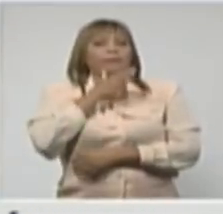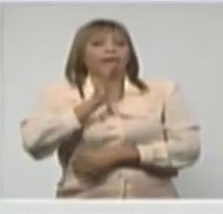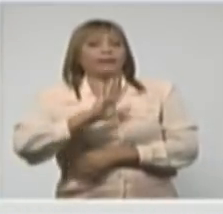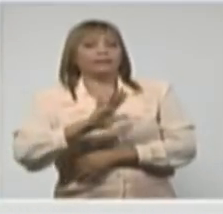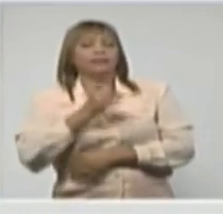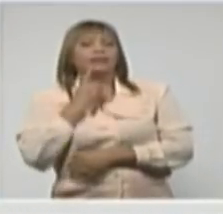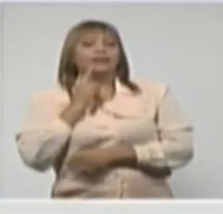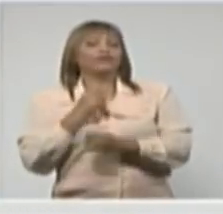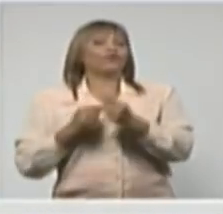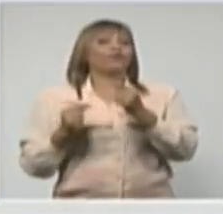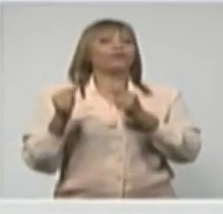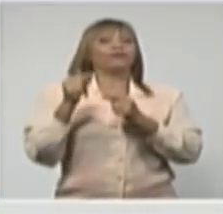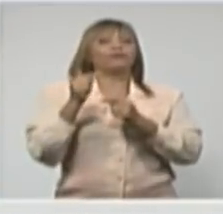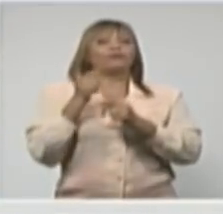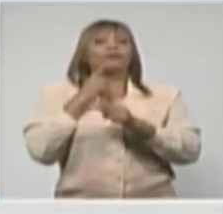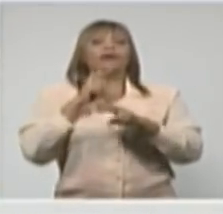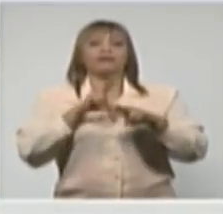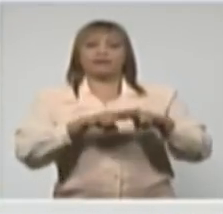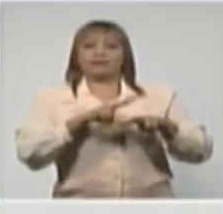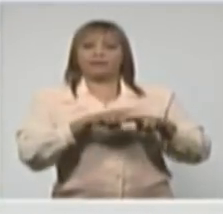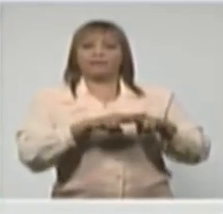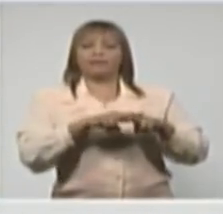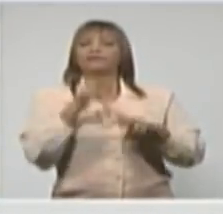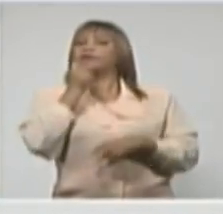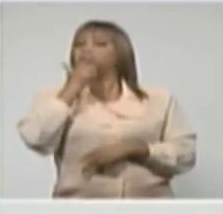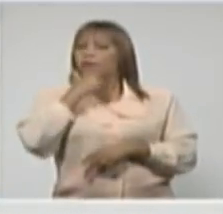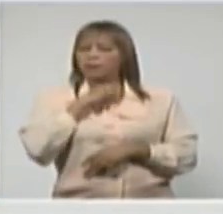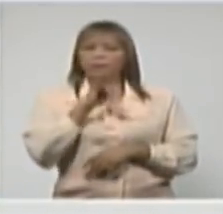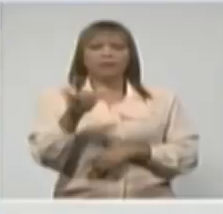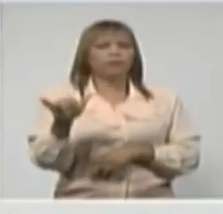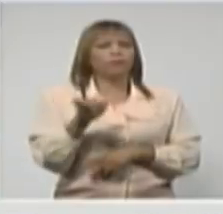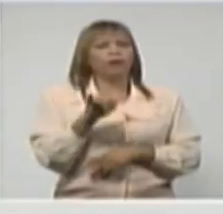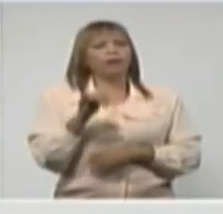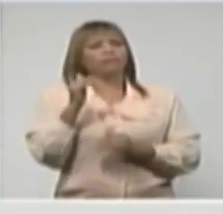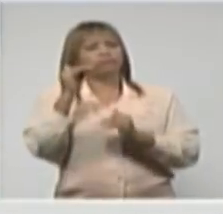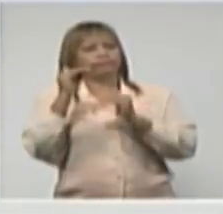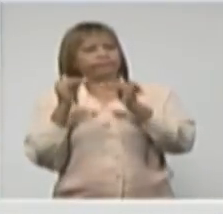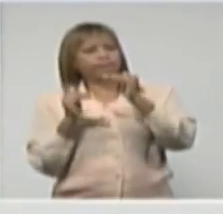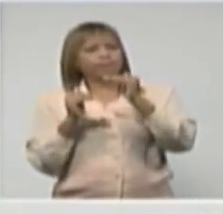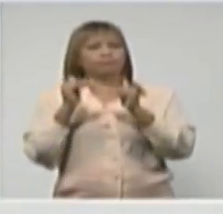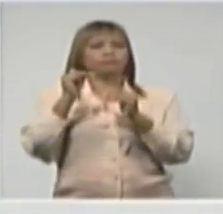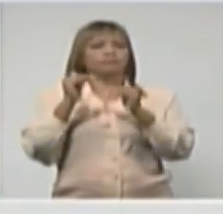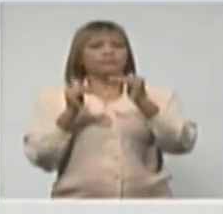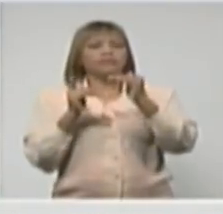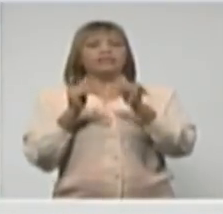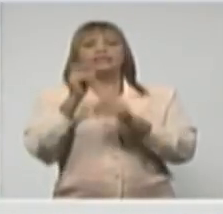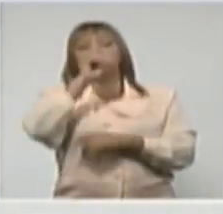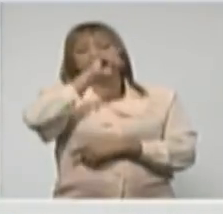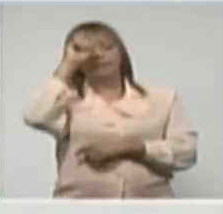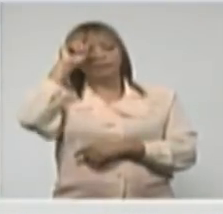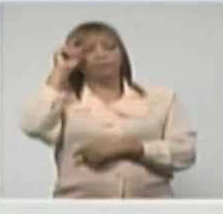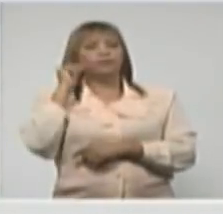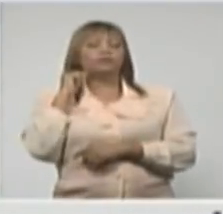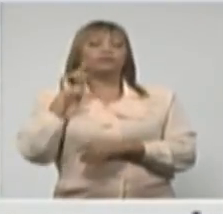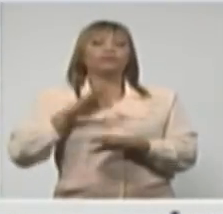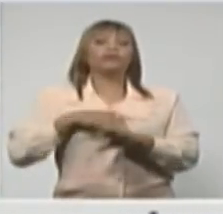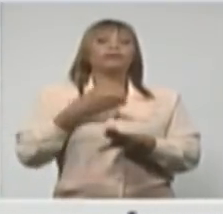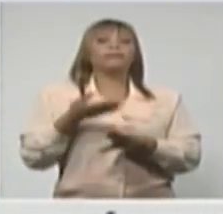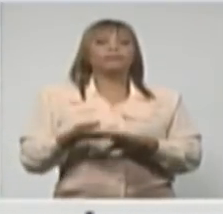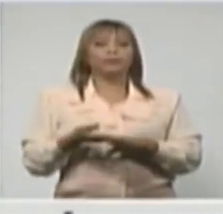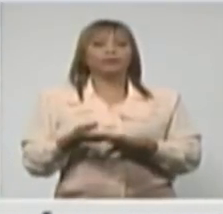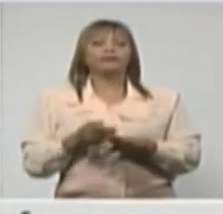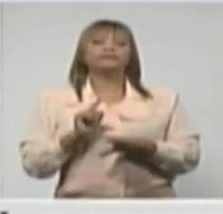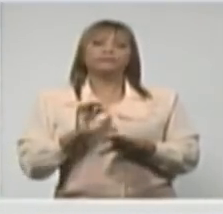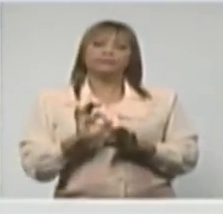todo, Ciego de Ávila también está teniendo una evolución, y Santi Espíritu, que se incorporó después, pues también se